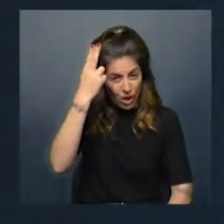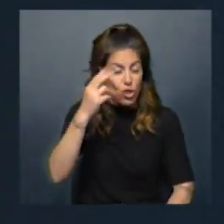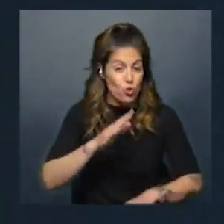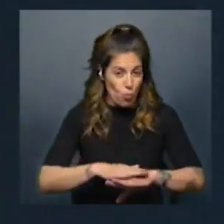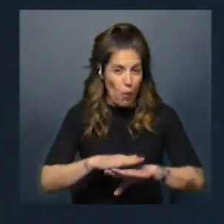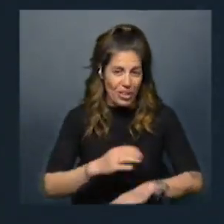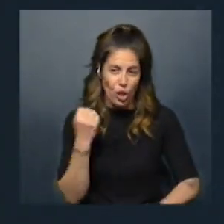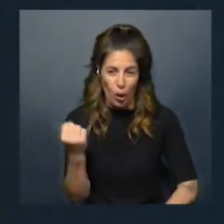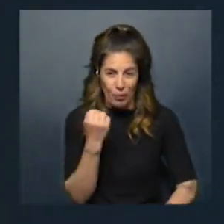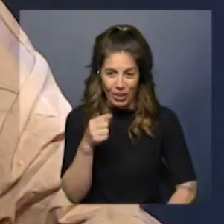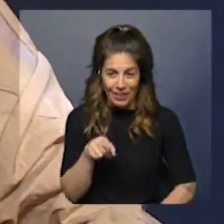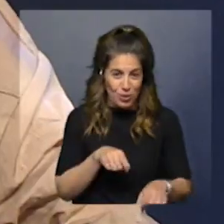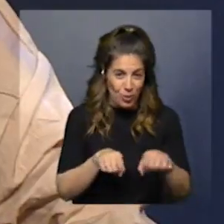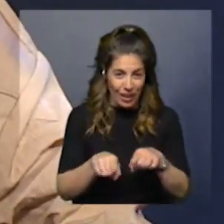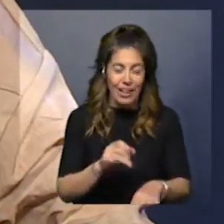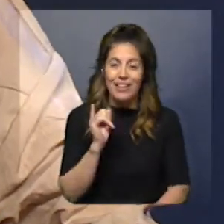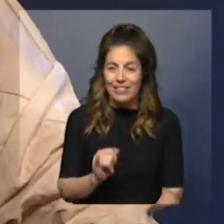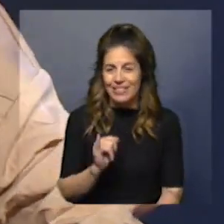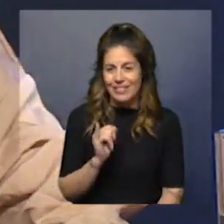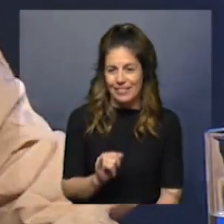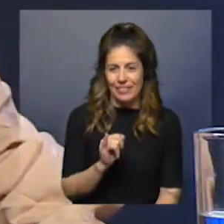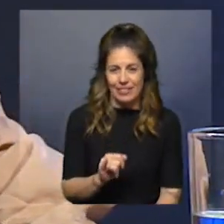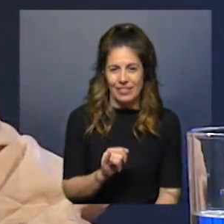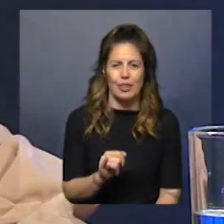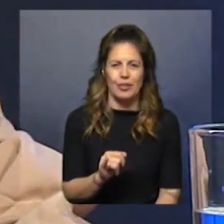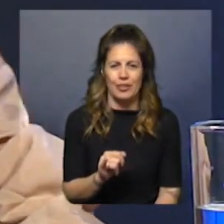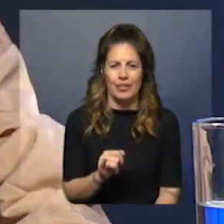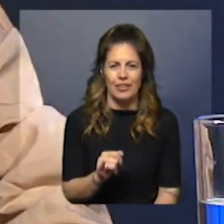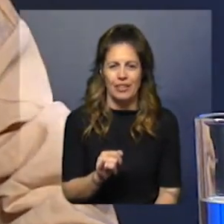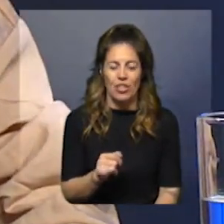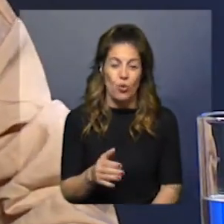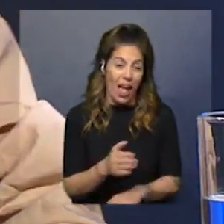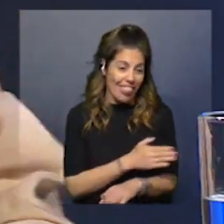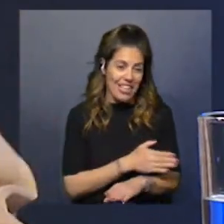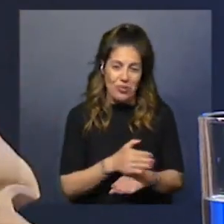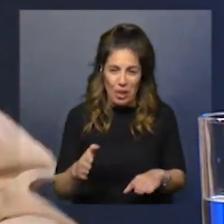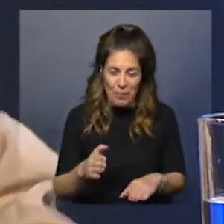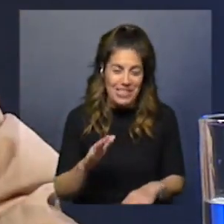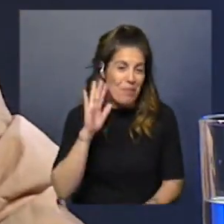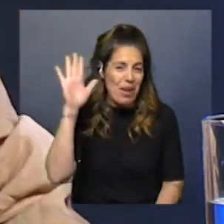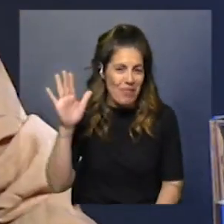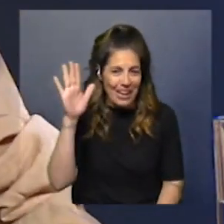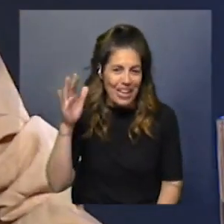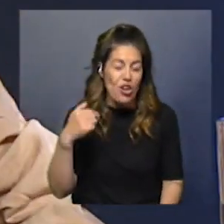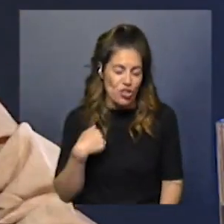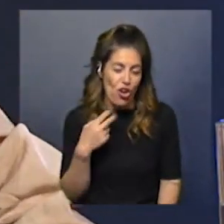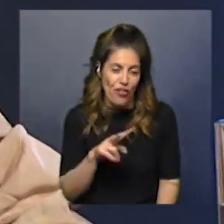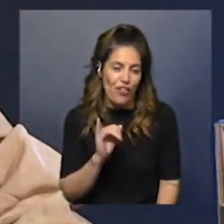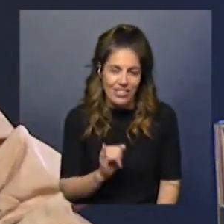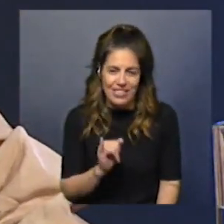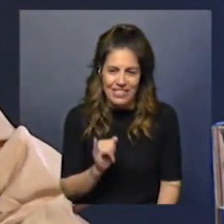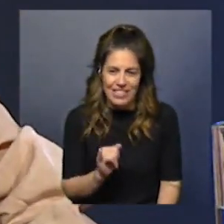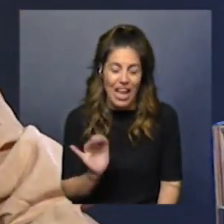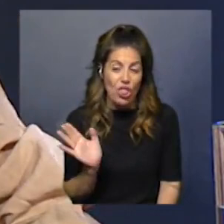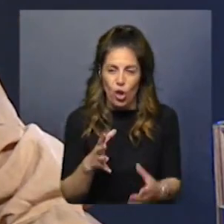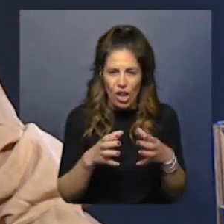momento importante en su carrera. Sin dudas que sí. Nada, es un antes y un después, supongo. Clarísimo. O por lo menos yo me lo estoy tomando así y todo el